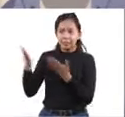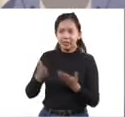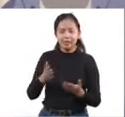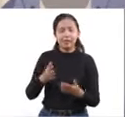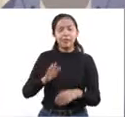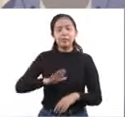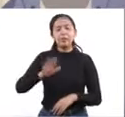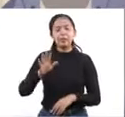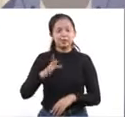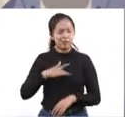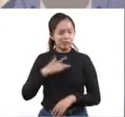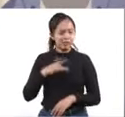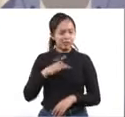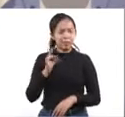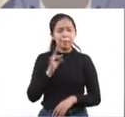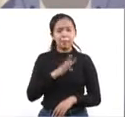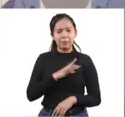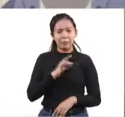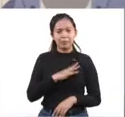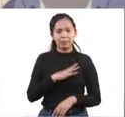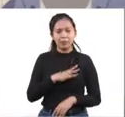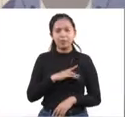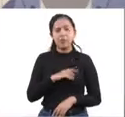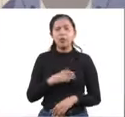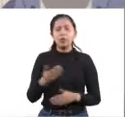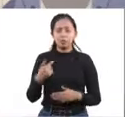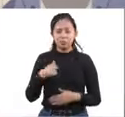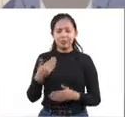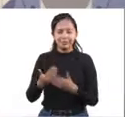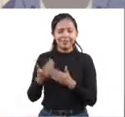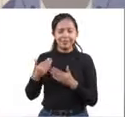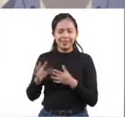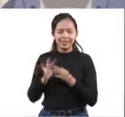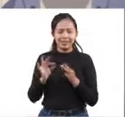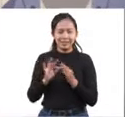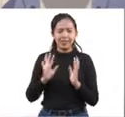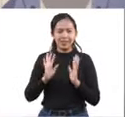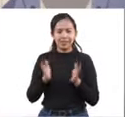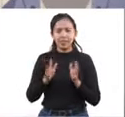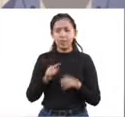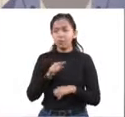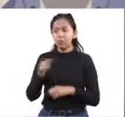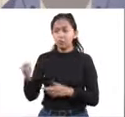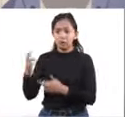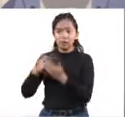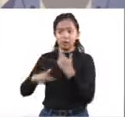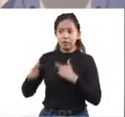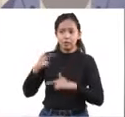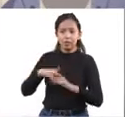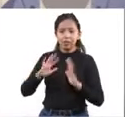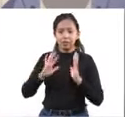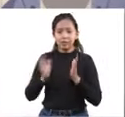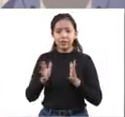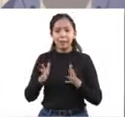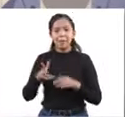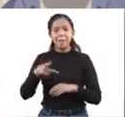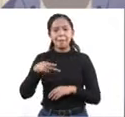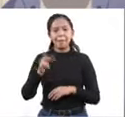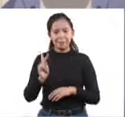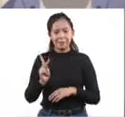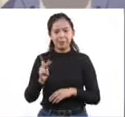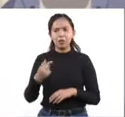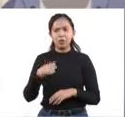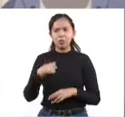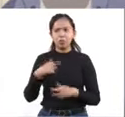hemos tenido el éxito, como ya mencioné, de que todos han regresado, pero hasta cruzar, por eso yo regreso